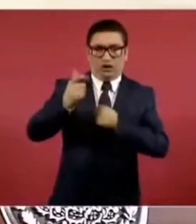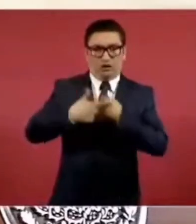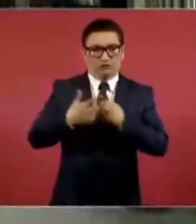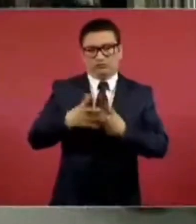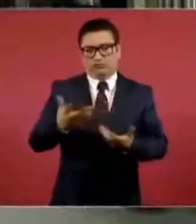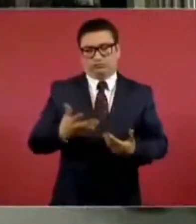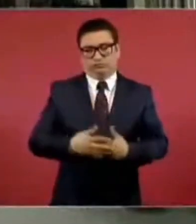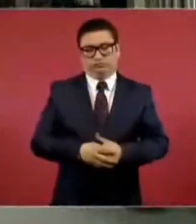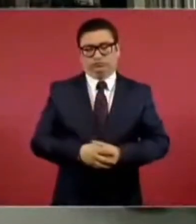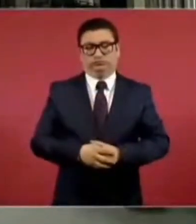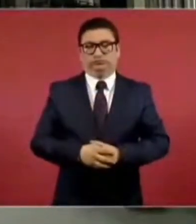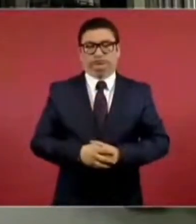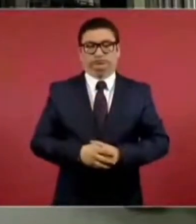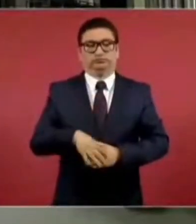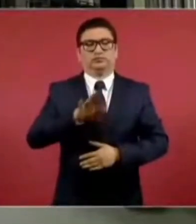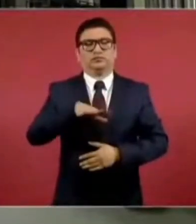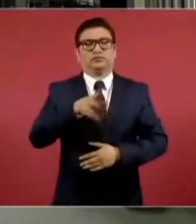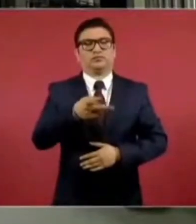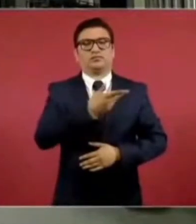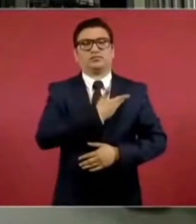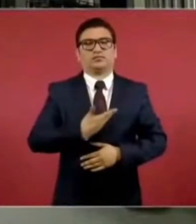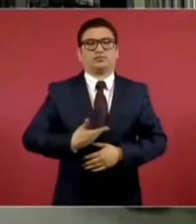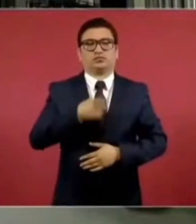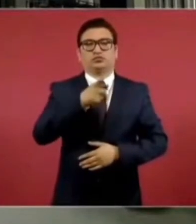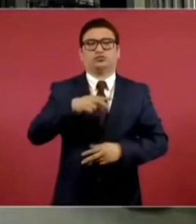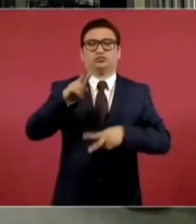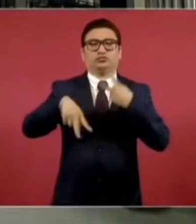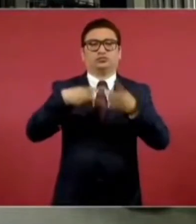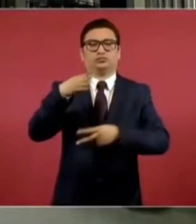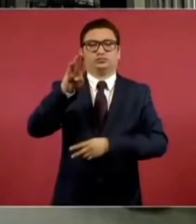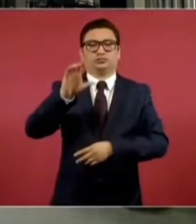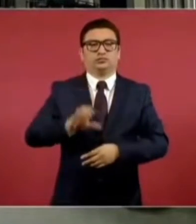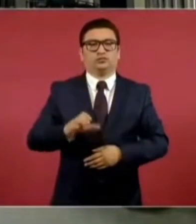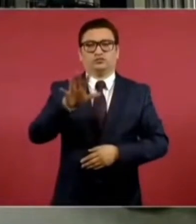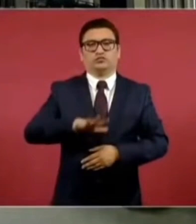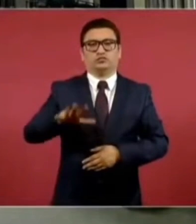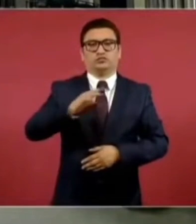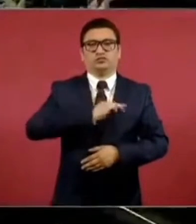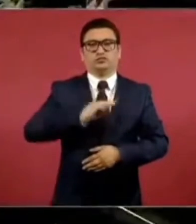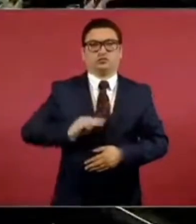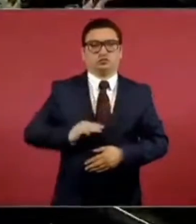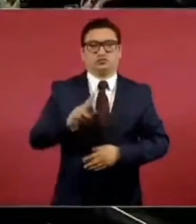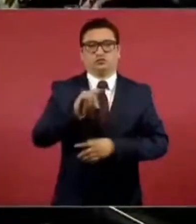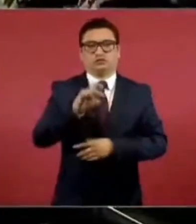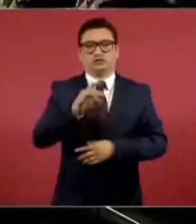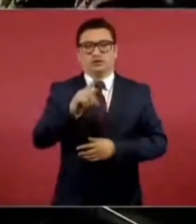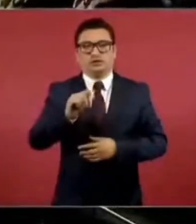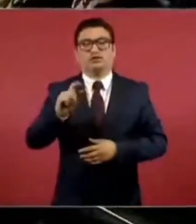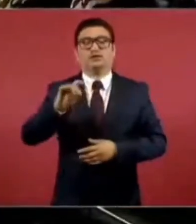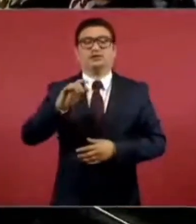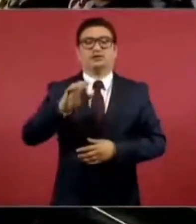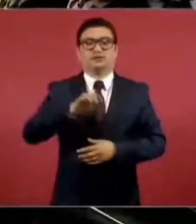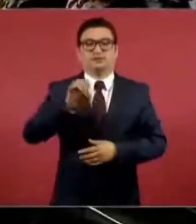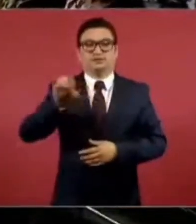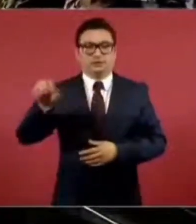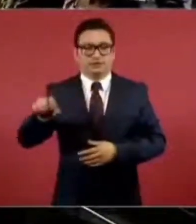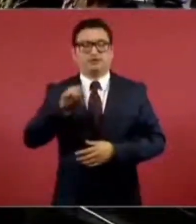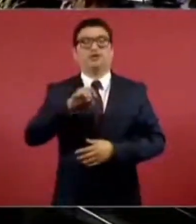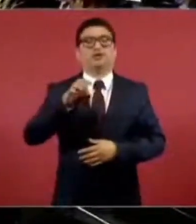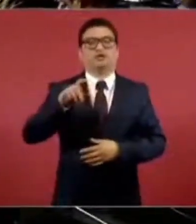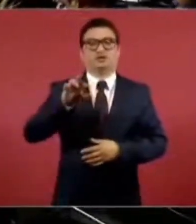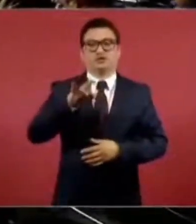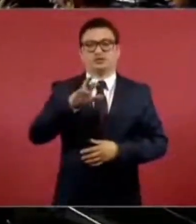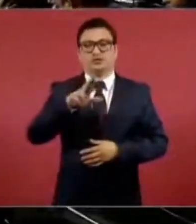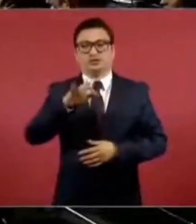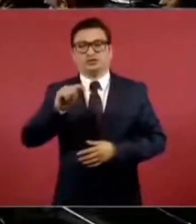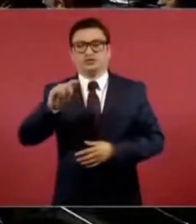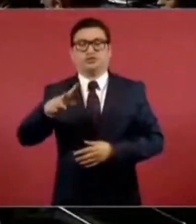finalmente presidente usted recientemente visitó Baja California estuvo ahí en diferentes municipios Tecate encenada playas de Rosarito en Tijuana